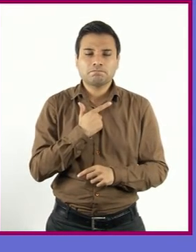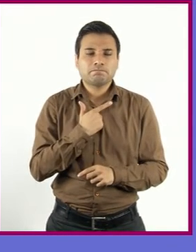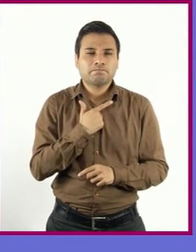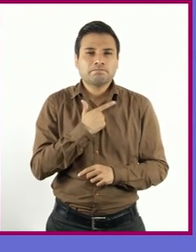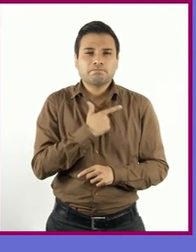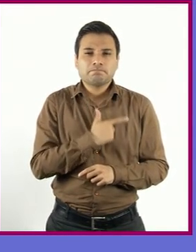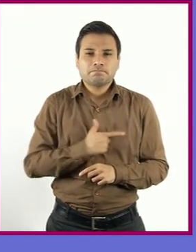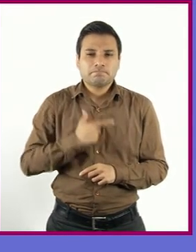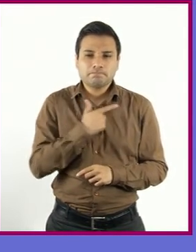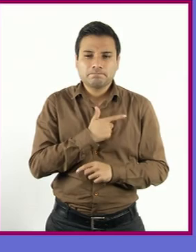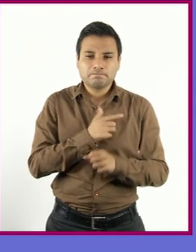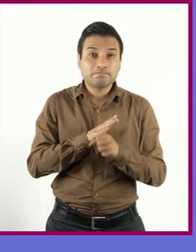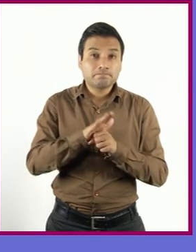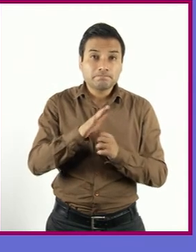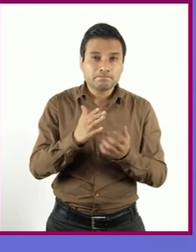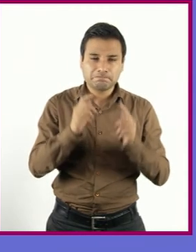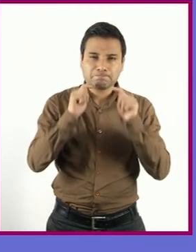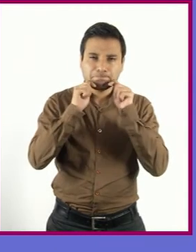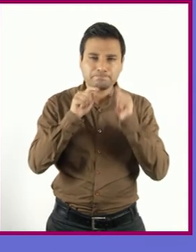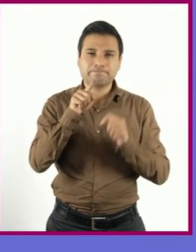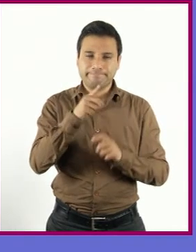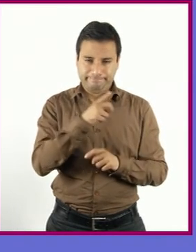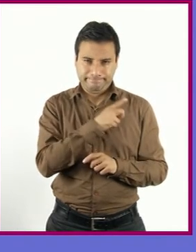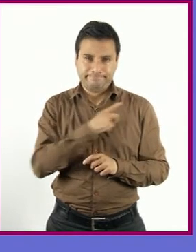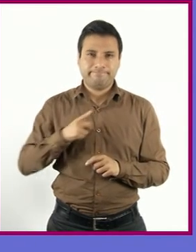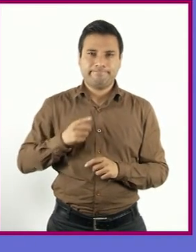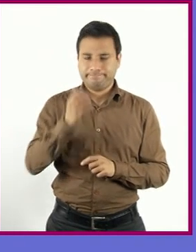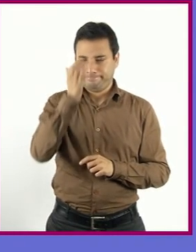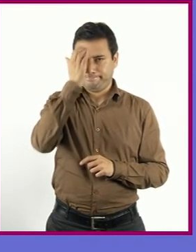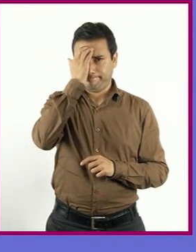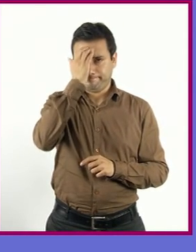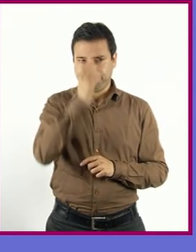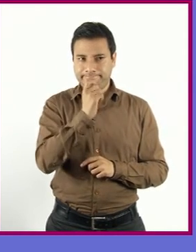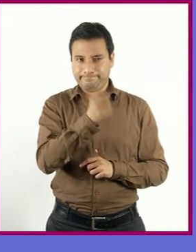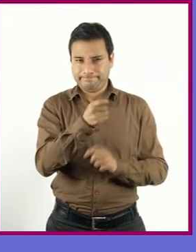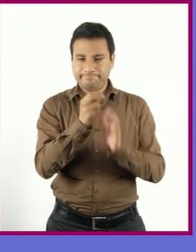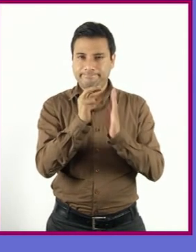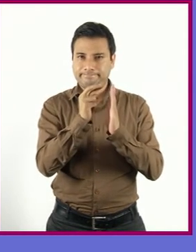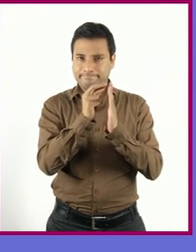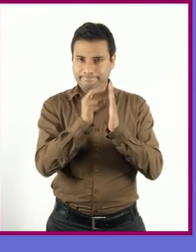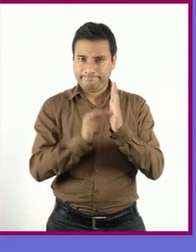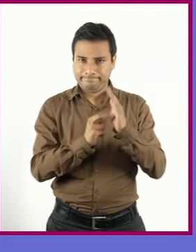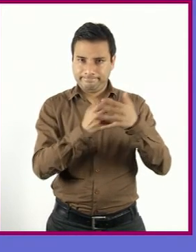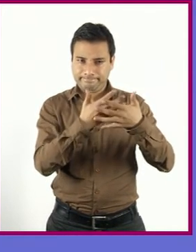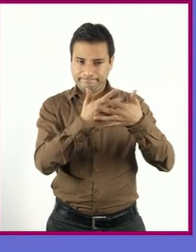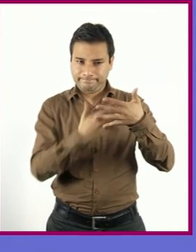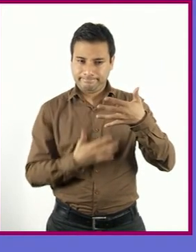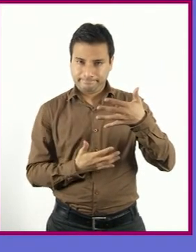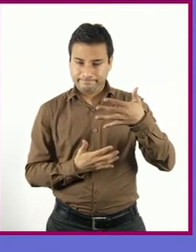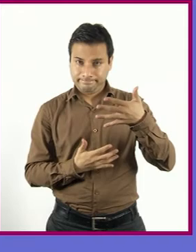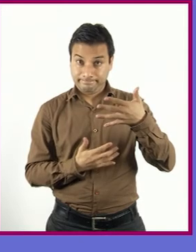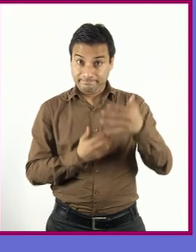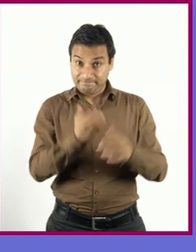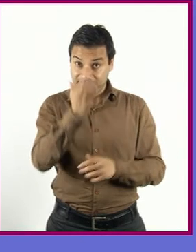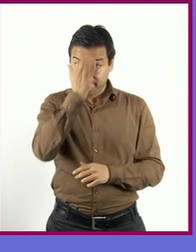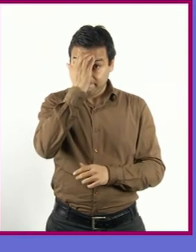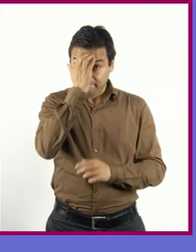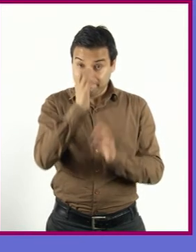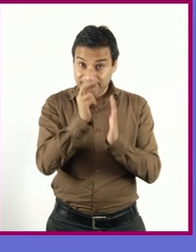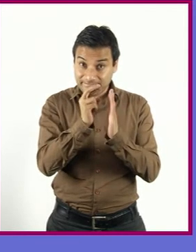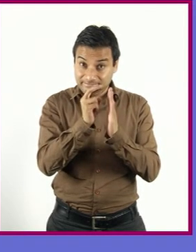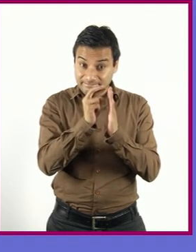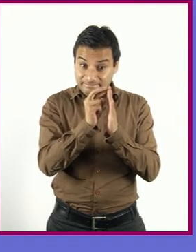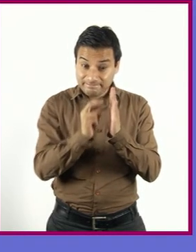guste, te acerques a conocer estas reglas deportivas. Estas reglas deportivas nos van a permitir disfrutar